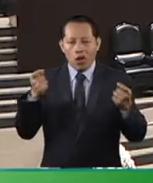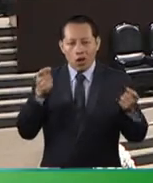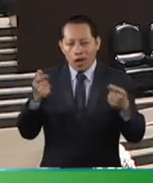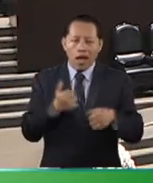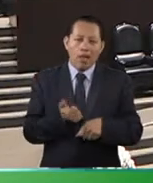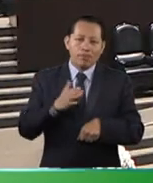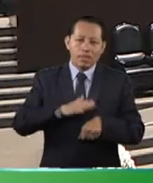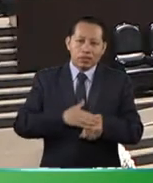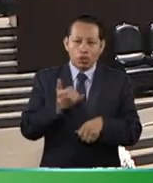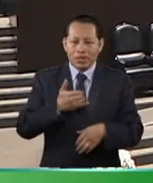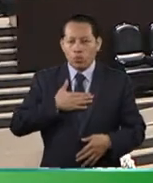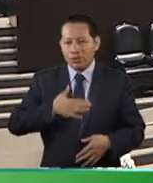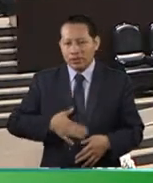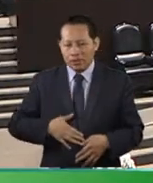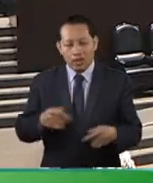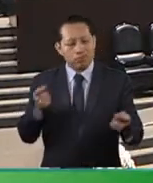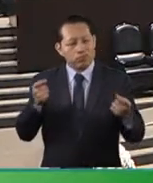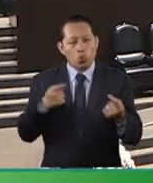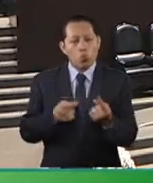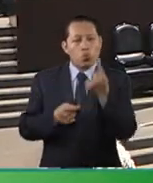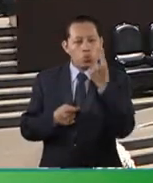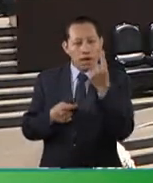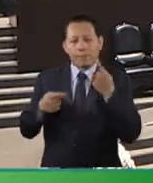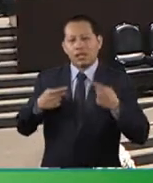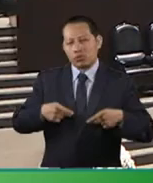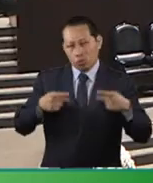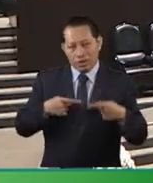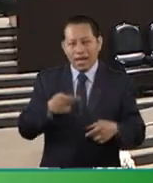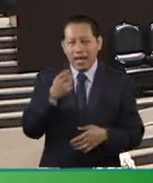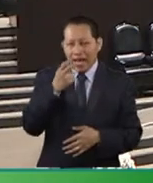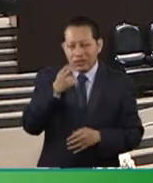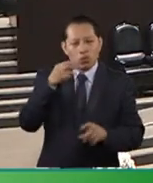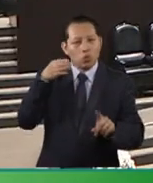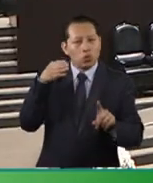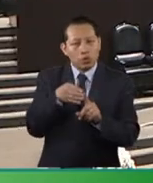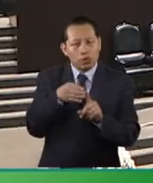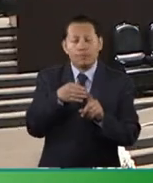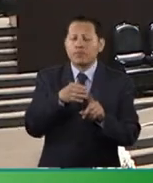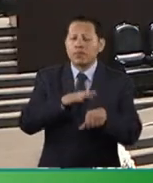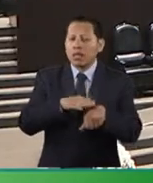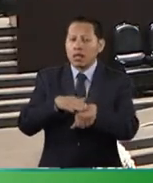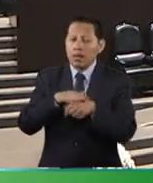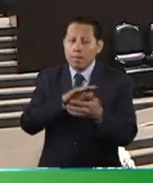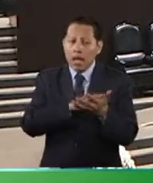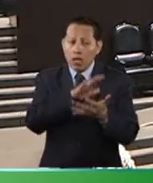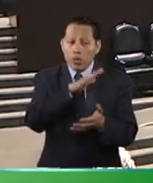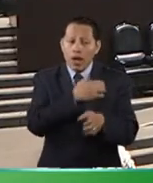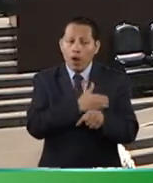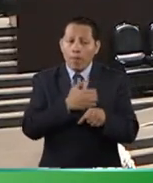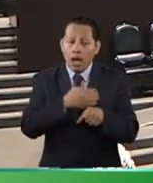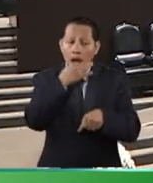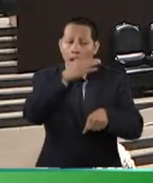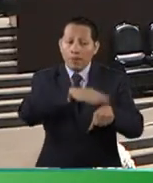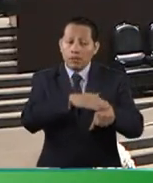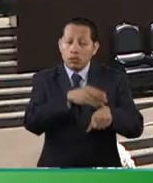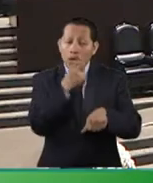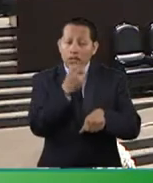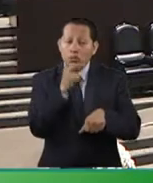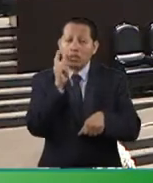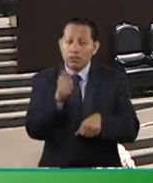y la justicia y eso compañeros de la mayoría se llama en la historia